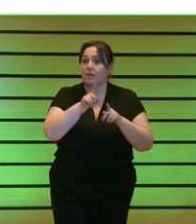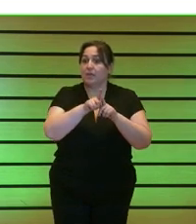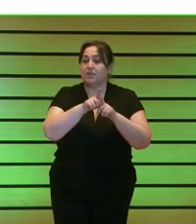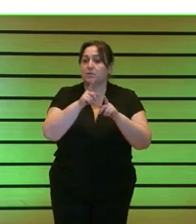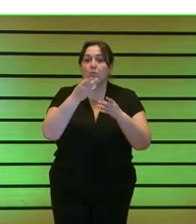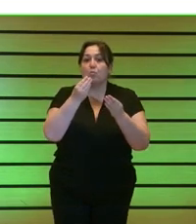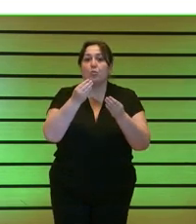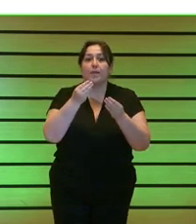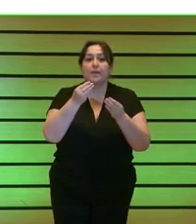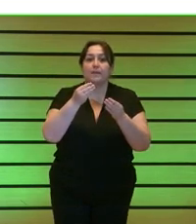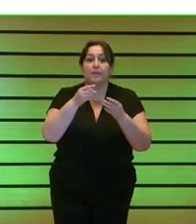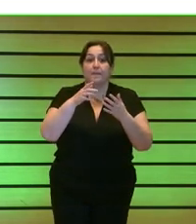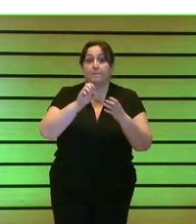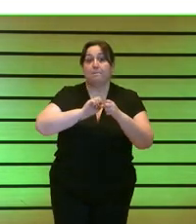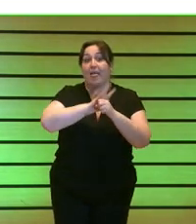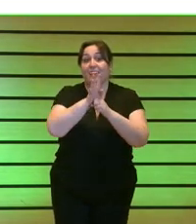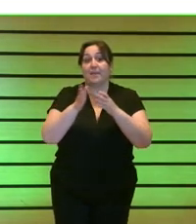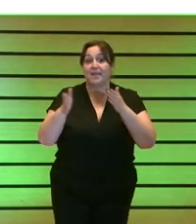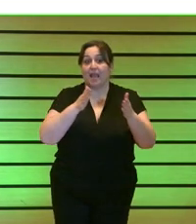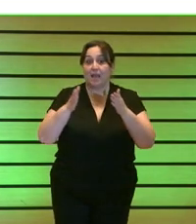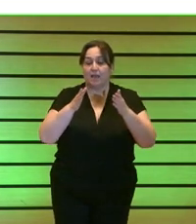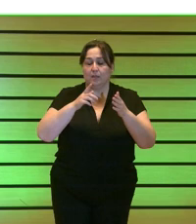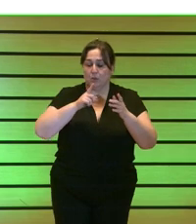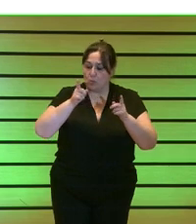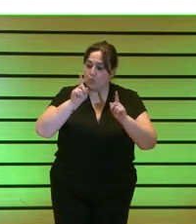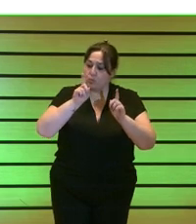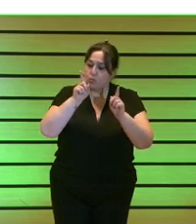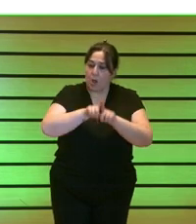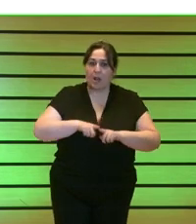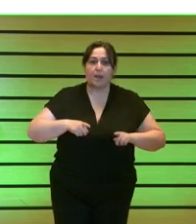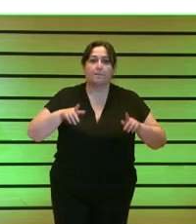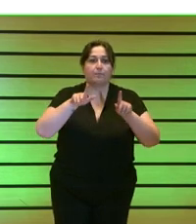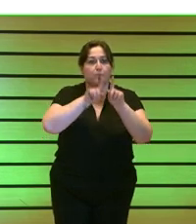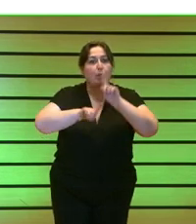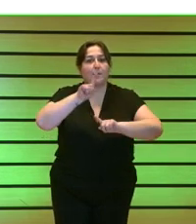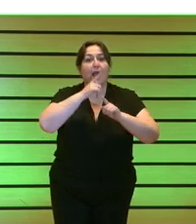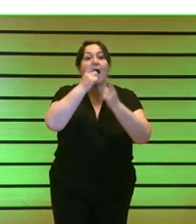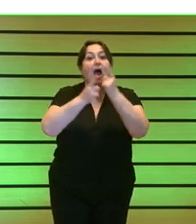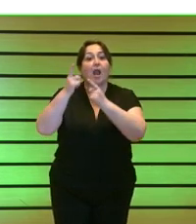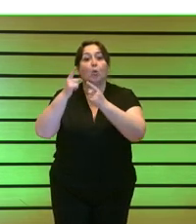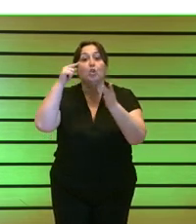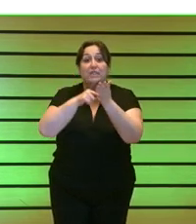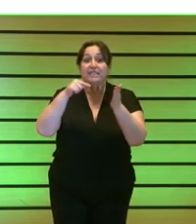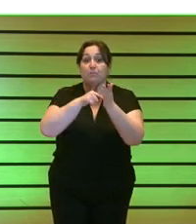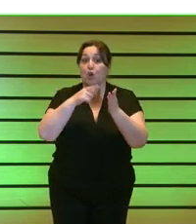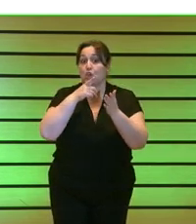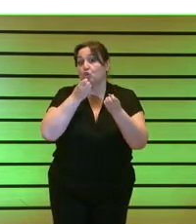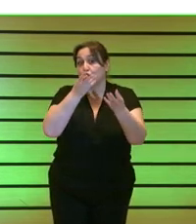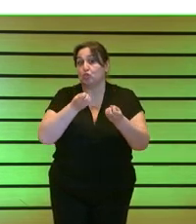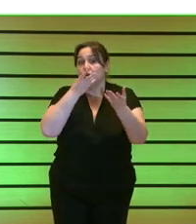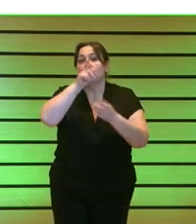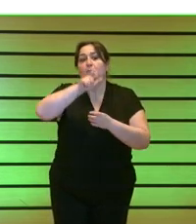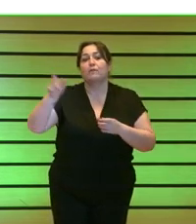removido durante la pandemia covid y de hecho algunos testimonios de profesionales que estuvieron en la primera ola atendiendo pacientes